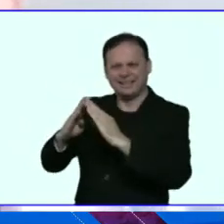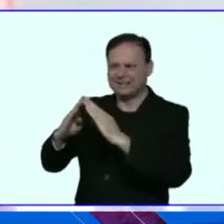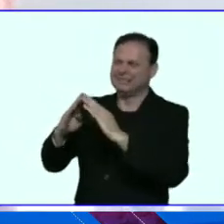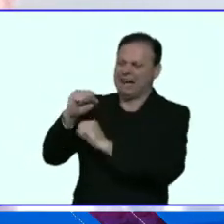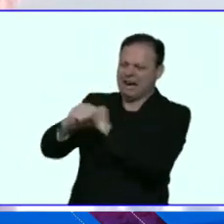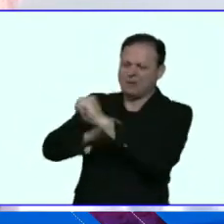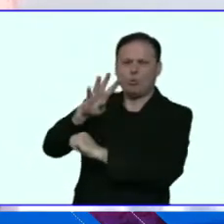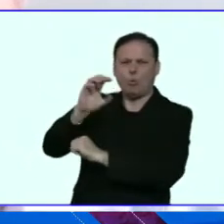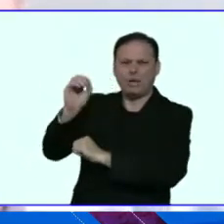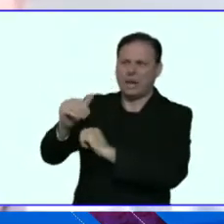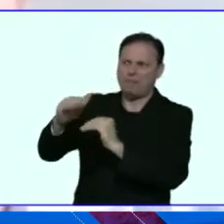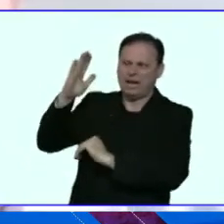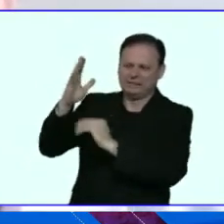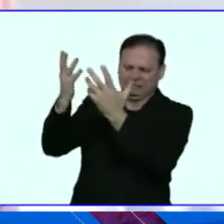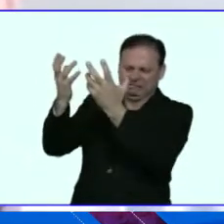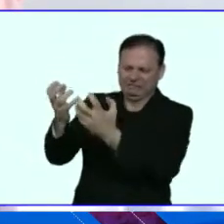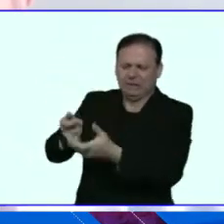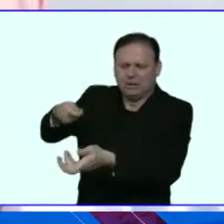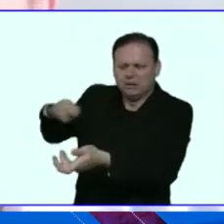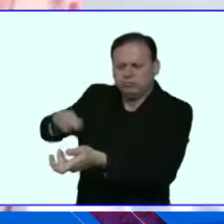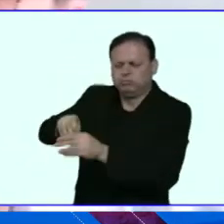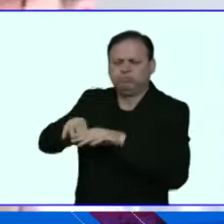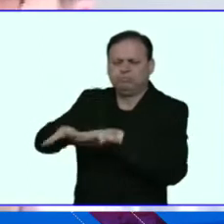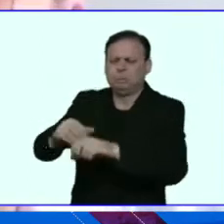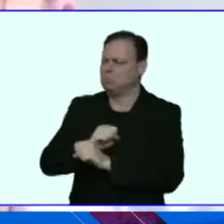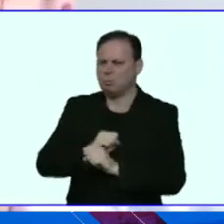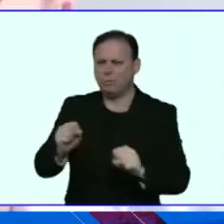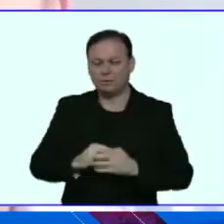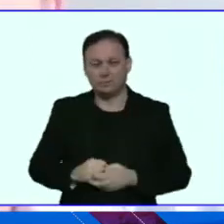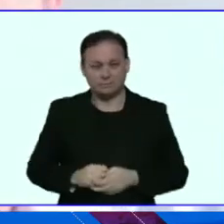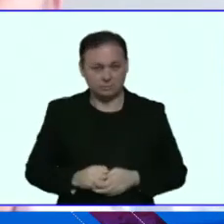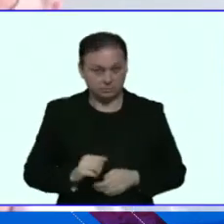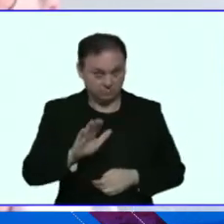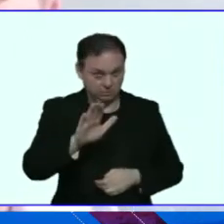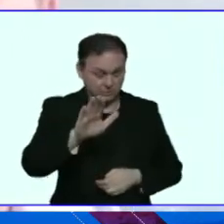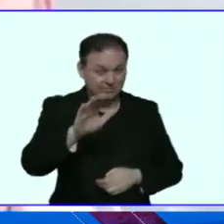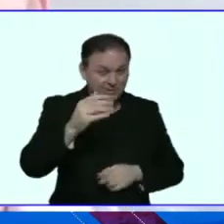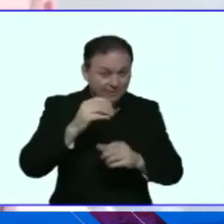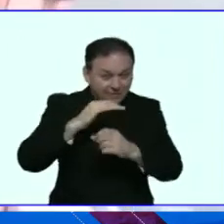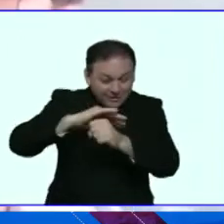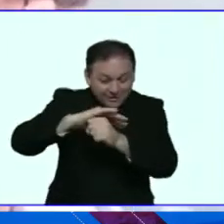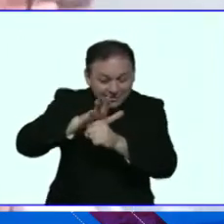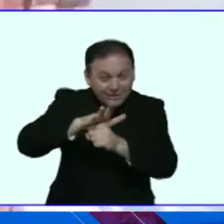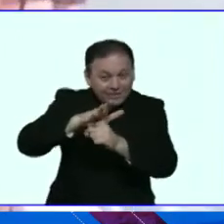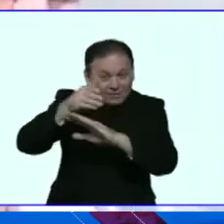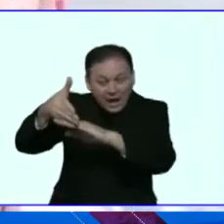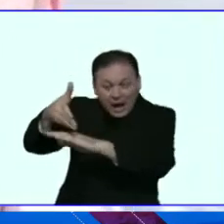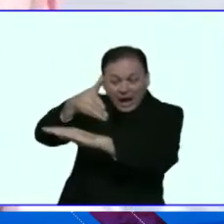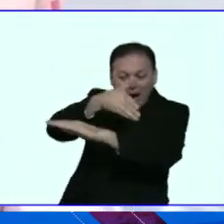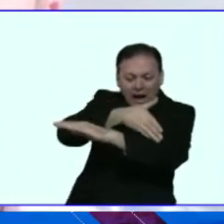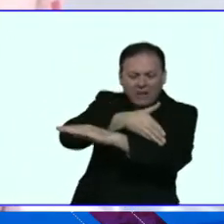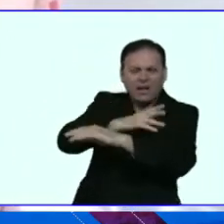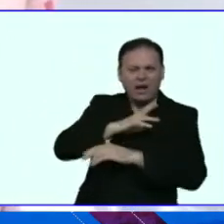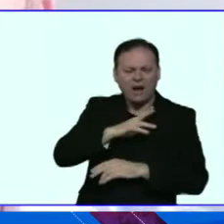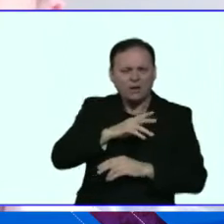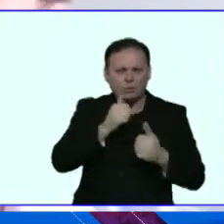realidad, antes de la pandemia por lo menos, se hacían las fumigaciones. Hay un contrato, eso es una licitación pública,